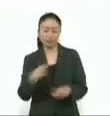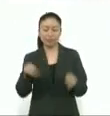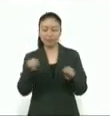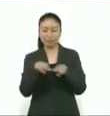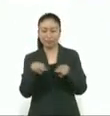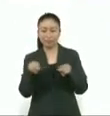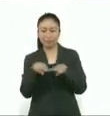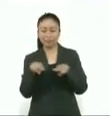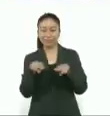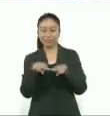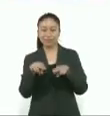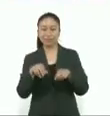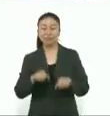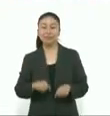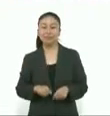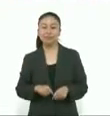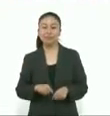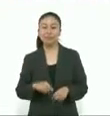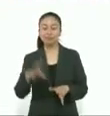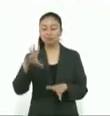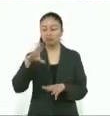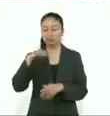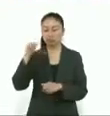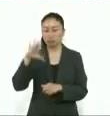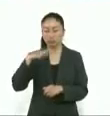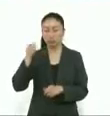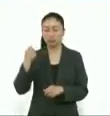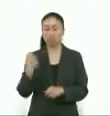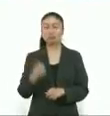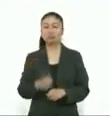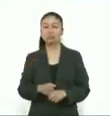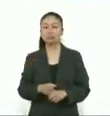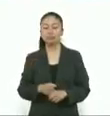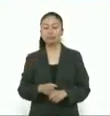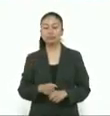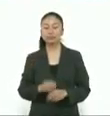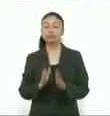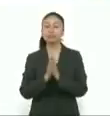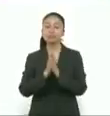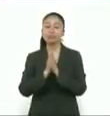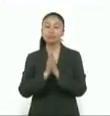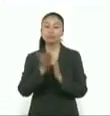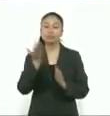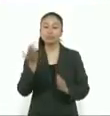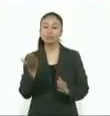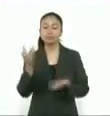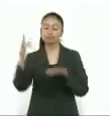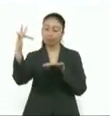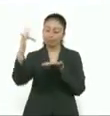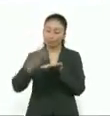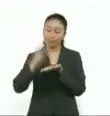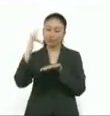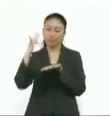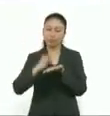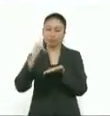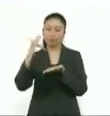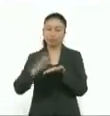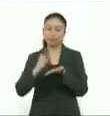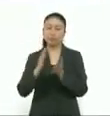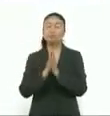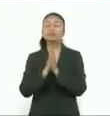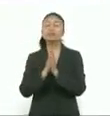que están emigrando. Por favor, nosotras le pedimos que nosotras nos apoyen con nuestra